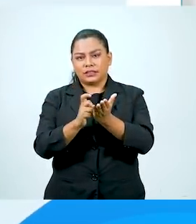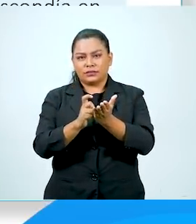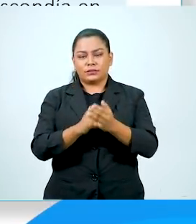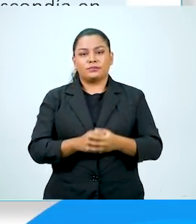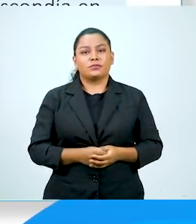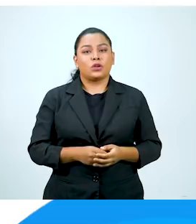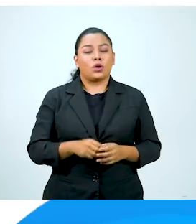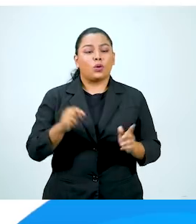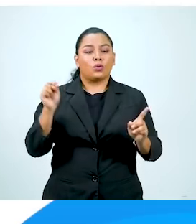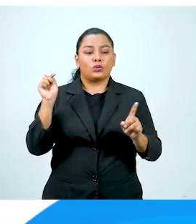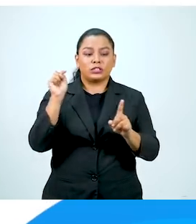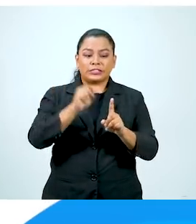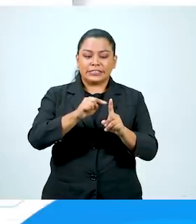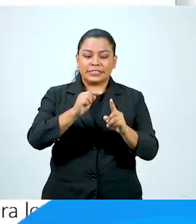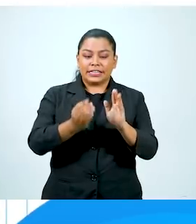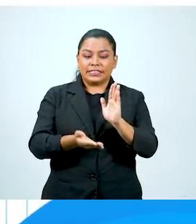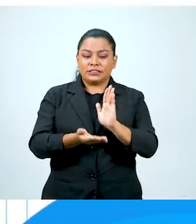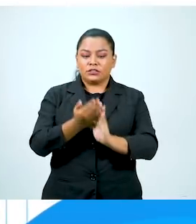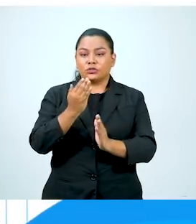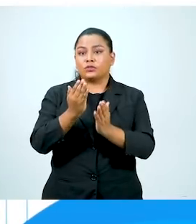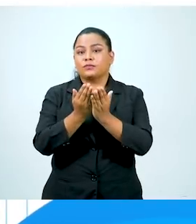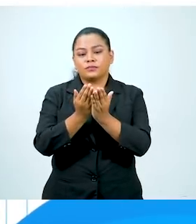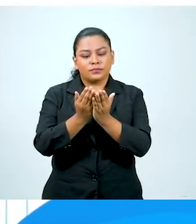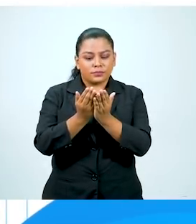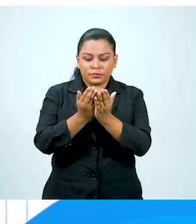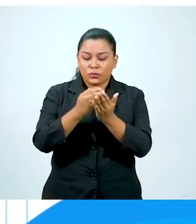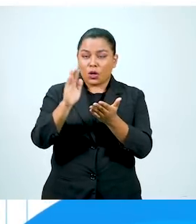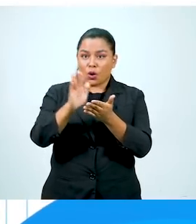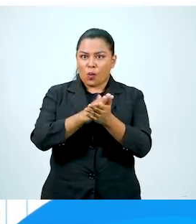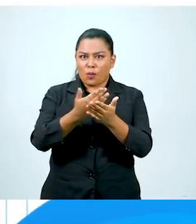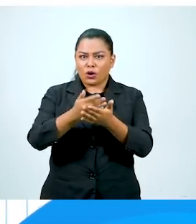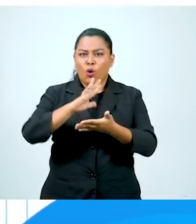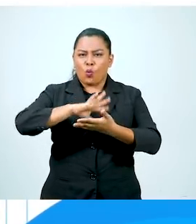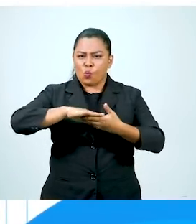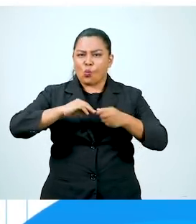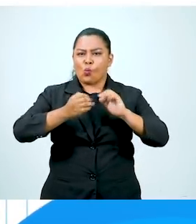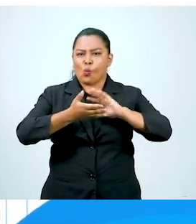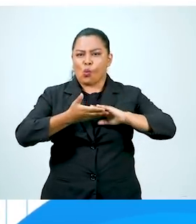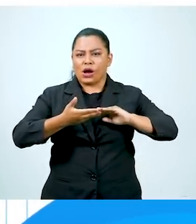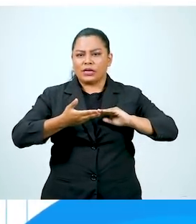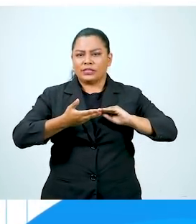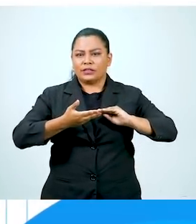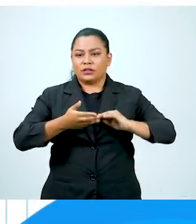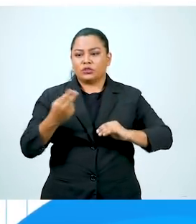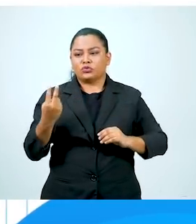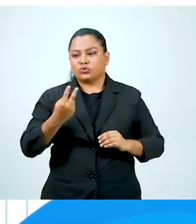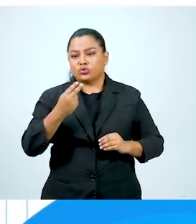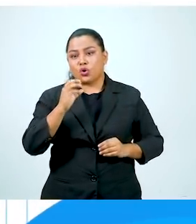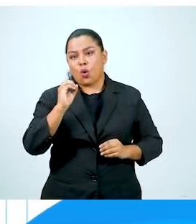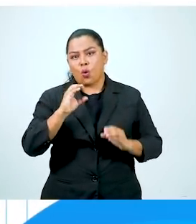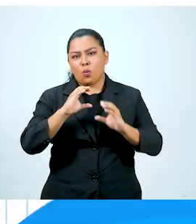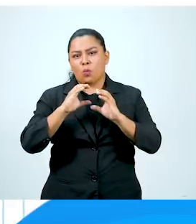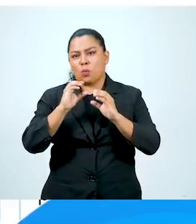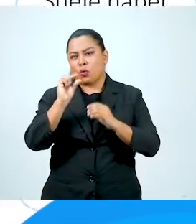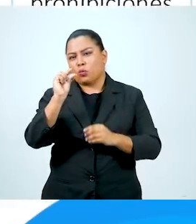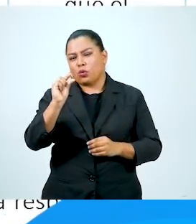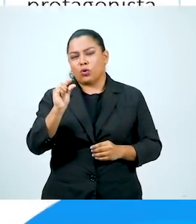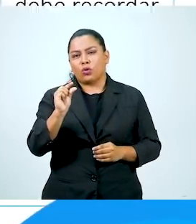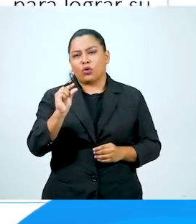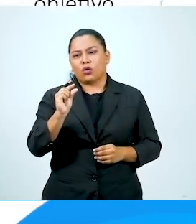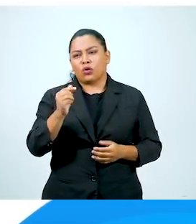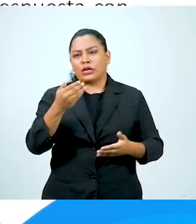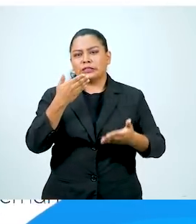texto. Orienta al desarrollo de una lectura compartida del cuento, ya sea en pares o por segmentos del